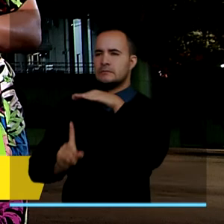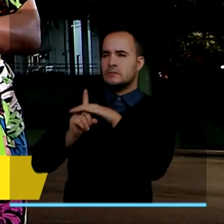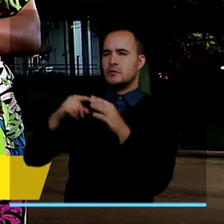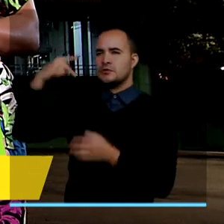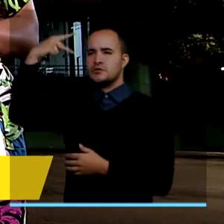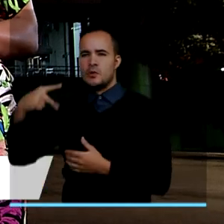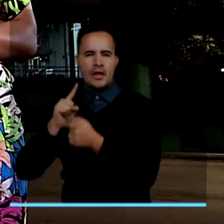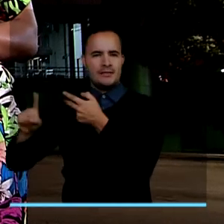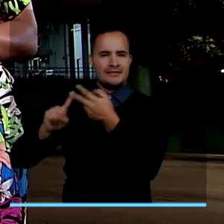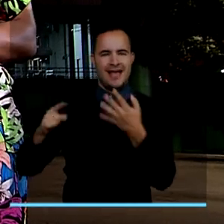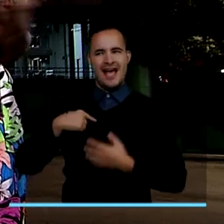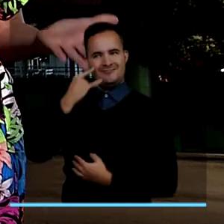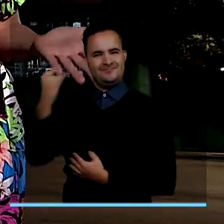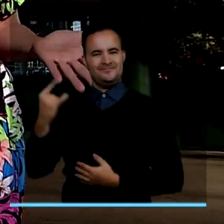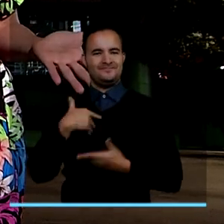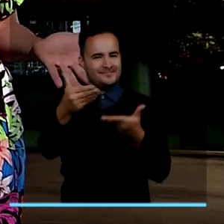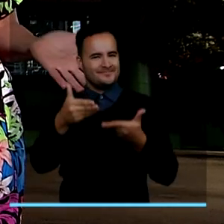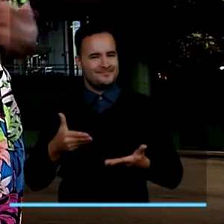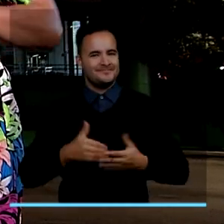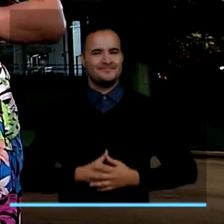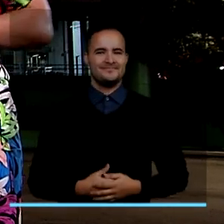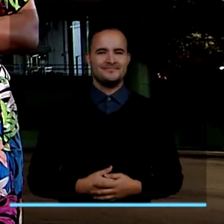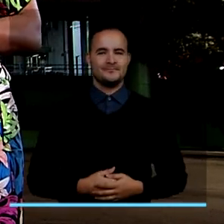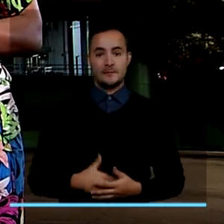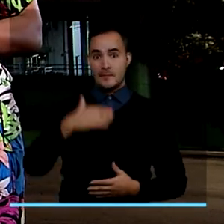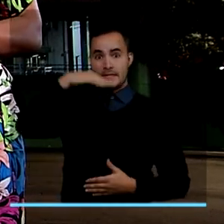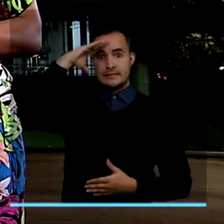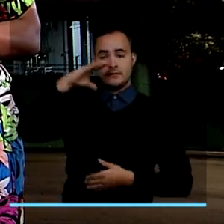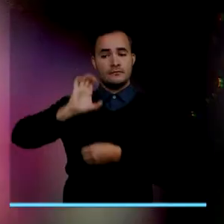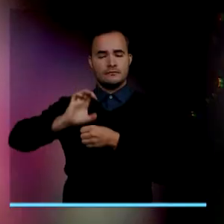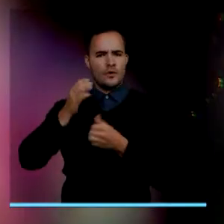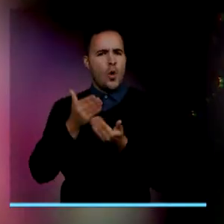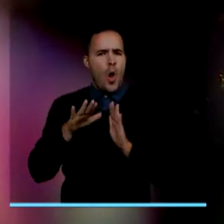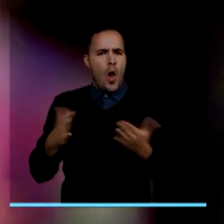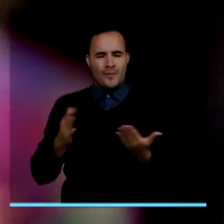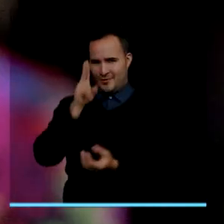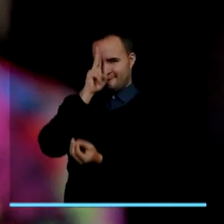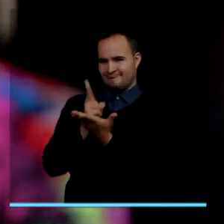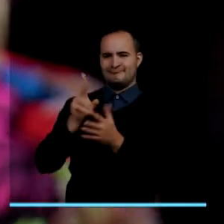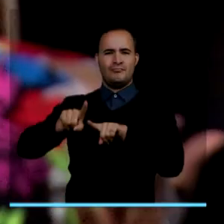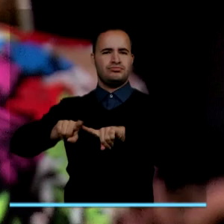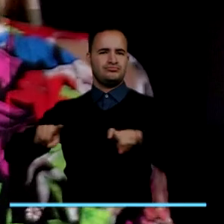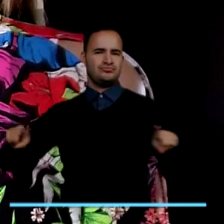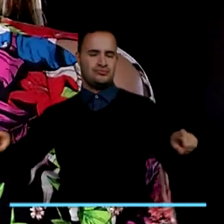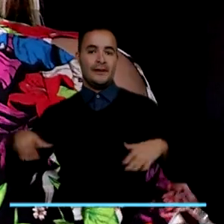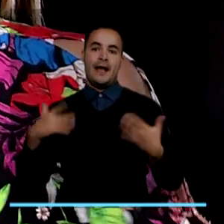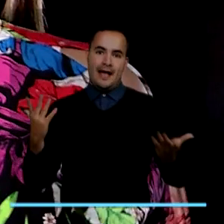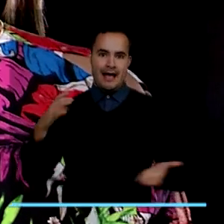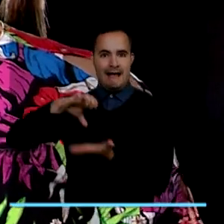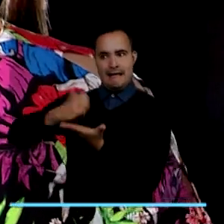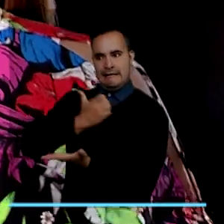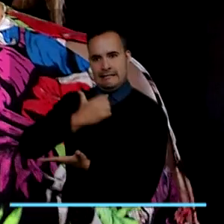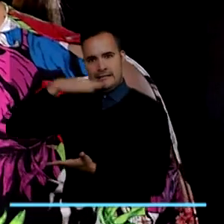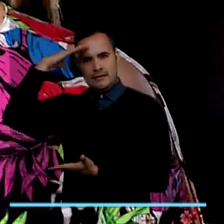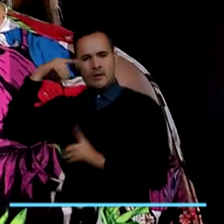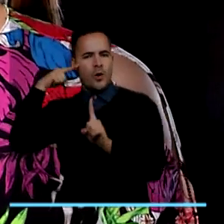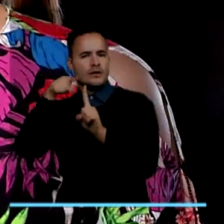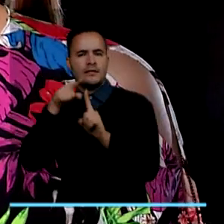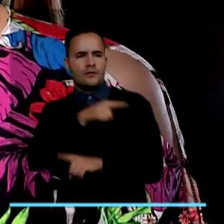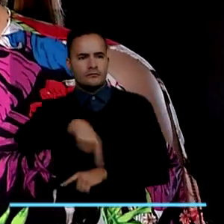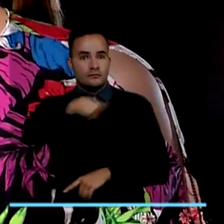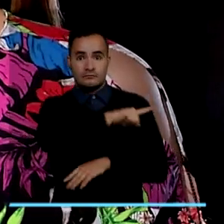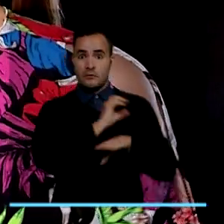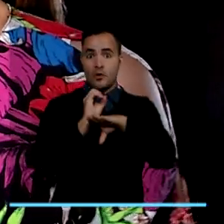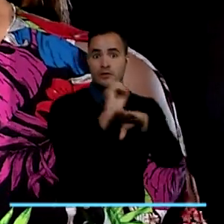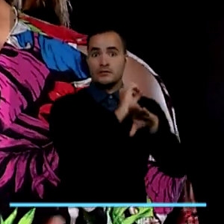las historias que nos apasionan. ¡Bienvenidos! Medellín es una ciudad diversa, por eso la Administración Municipal apoya los